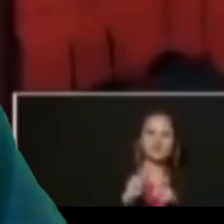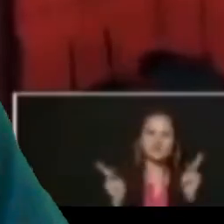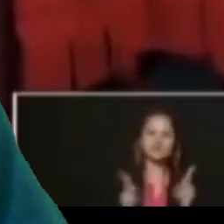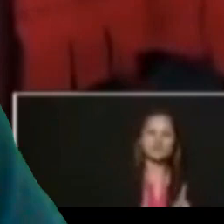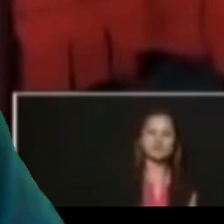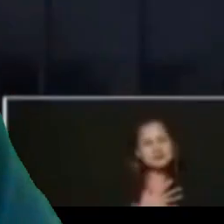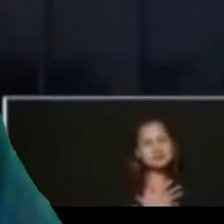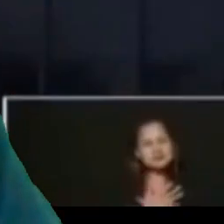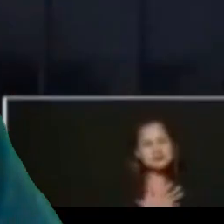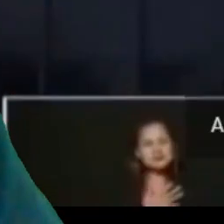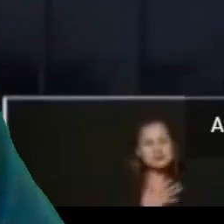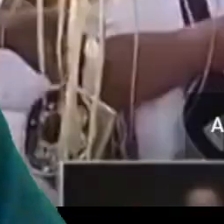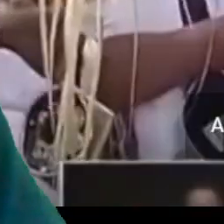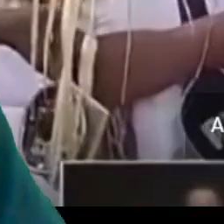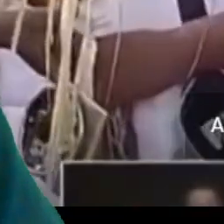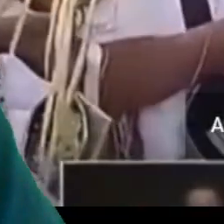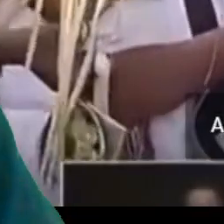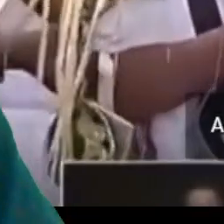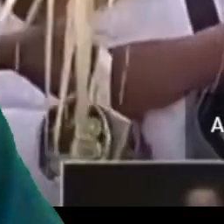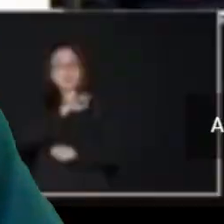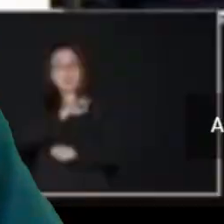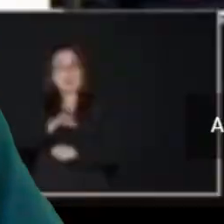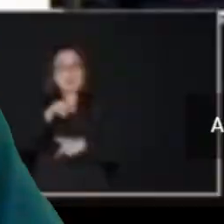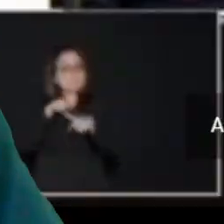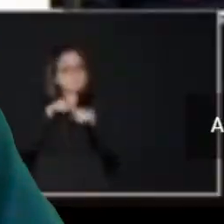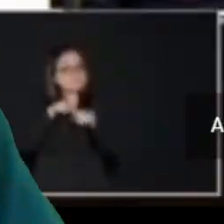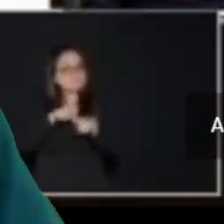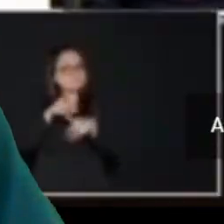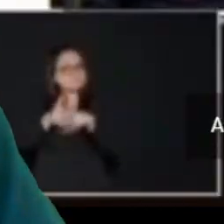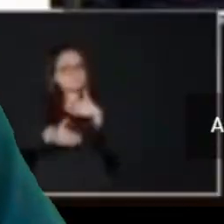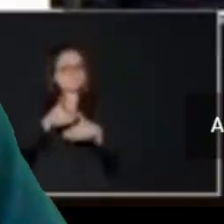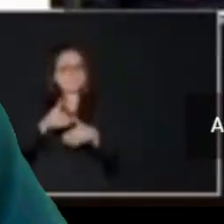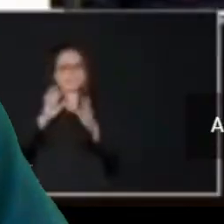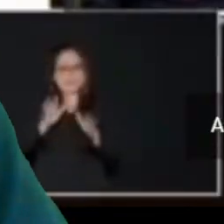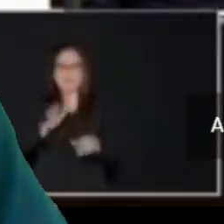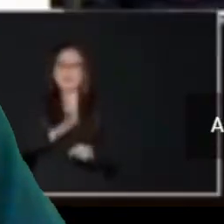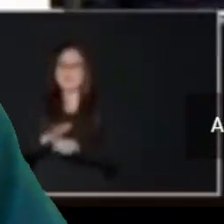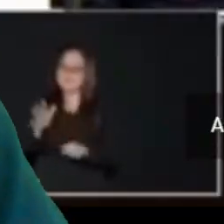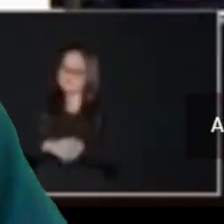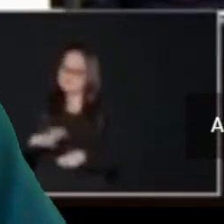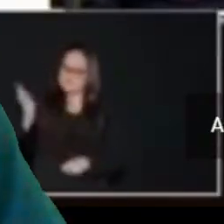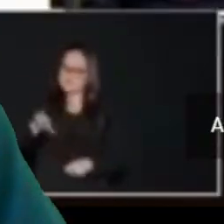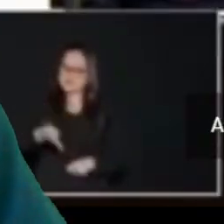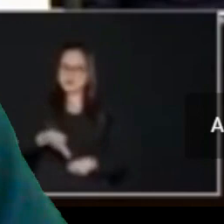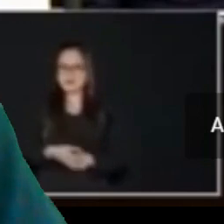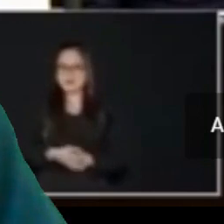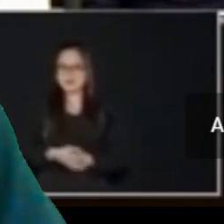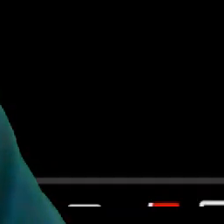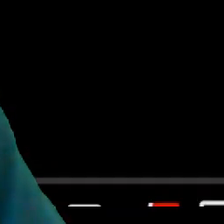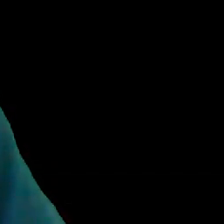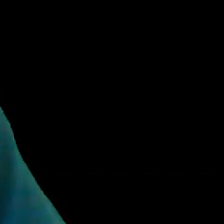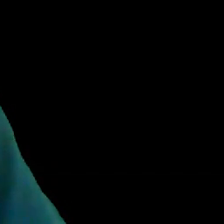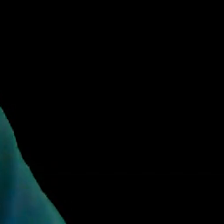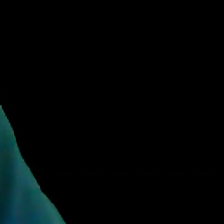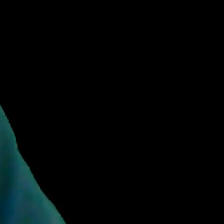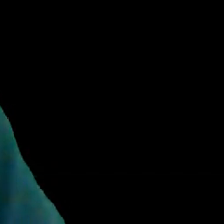por alguna razón. Gracias y espero que nos veamos pronto.